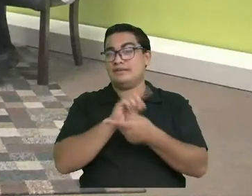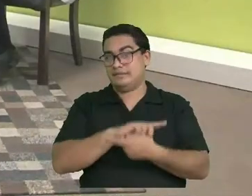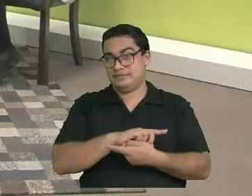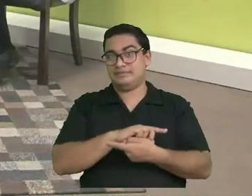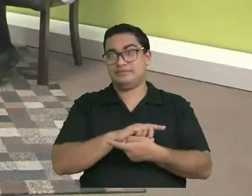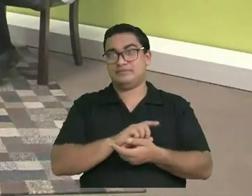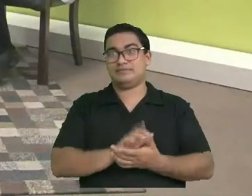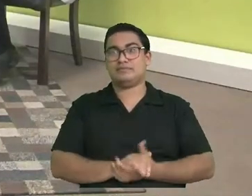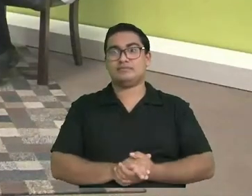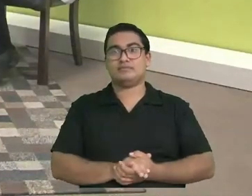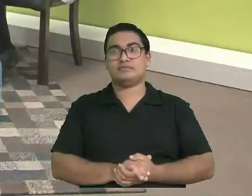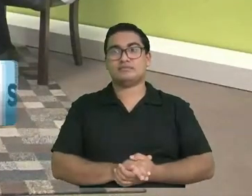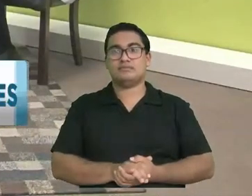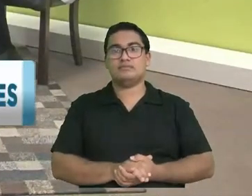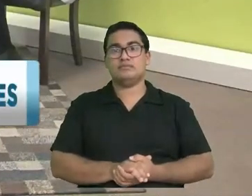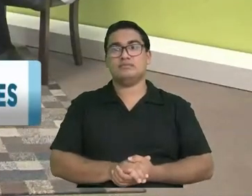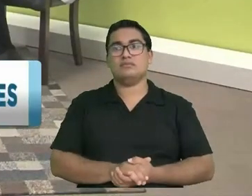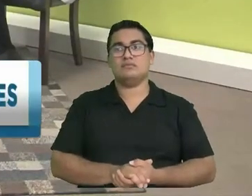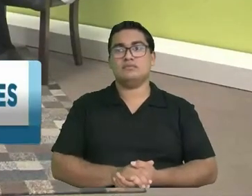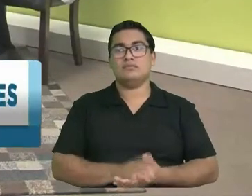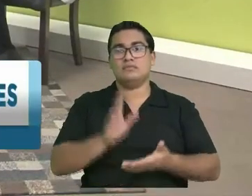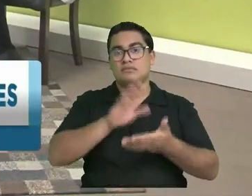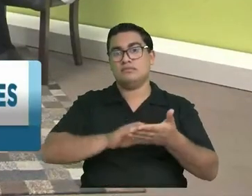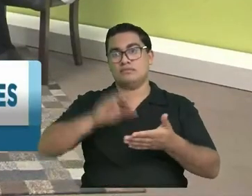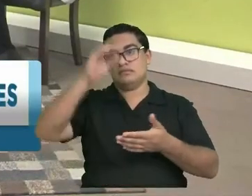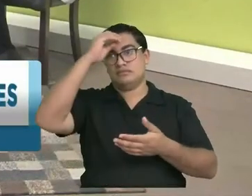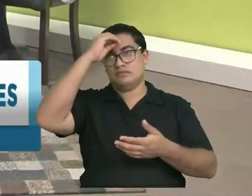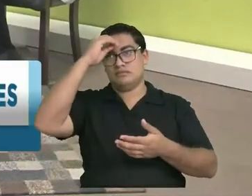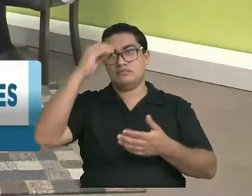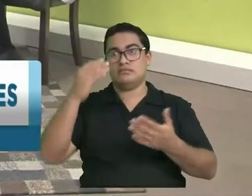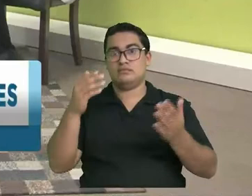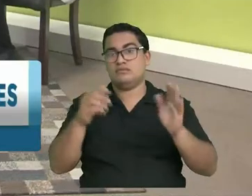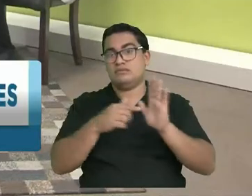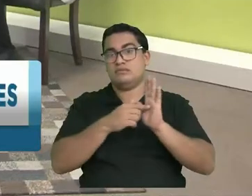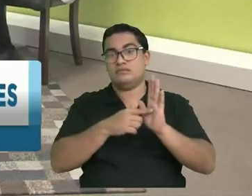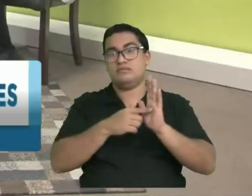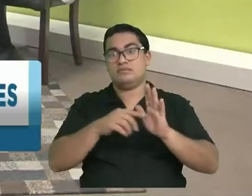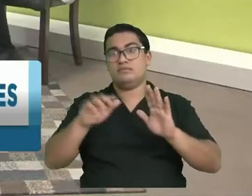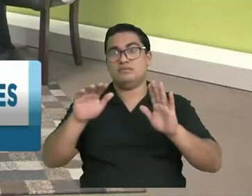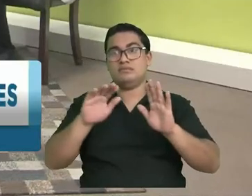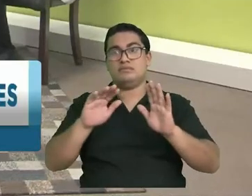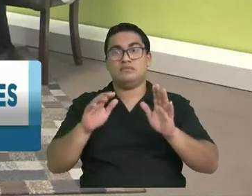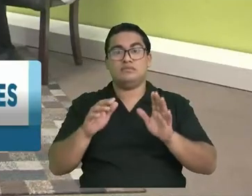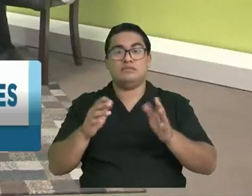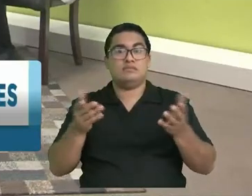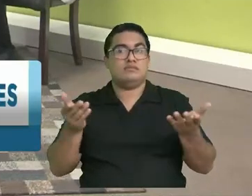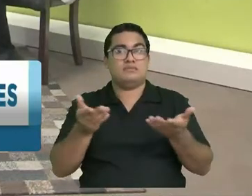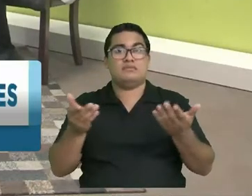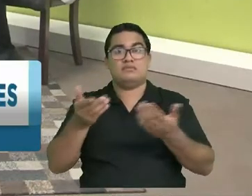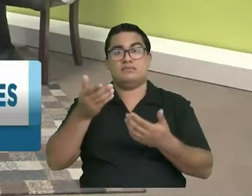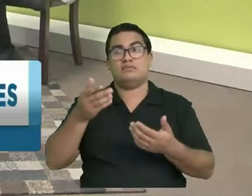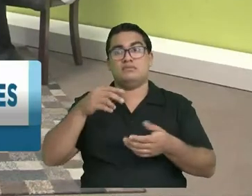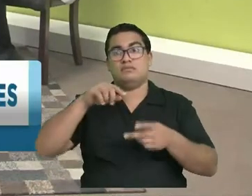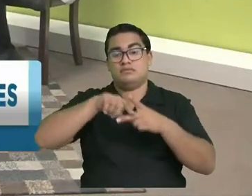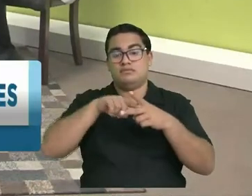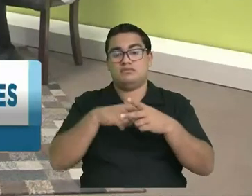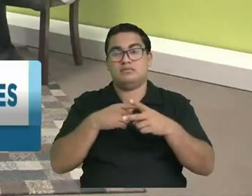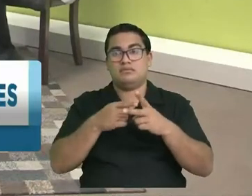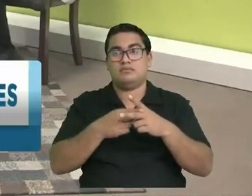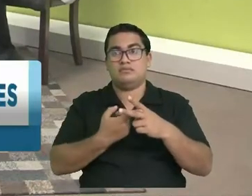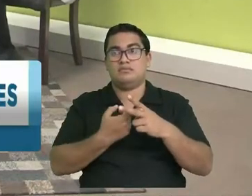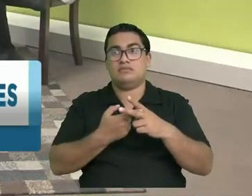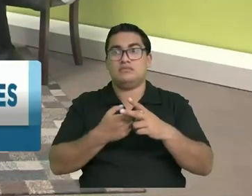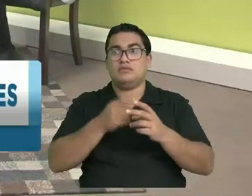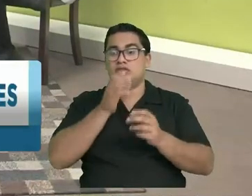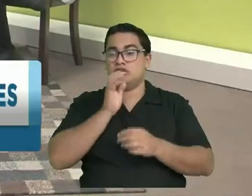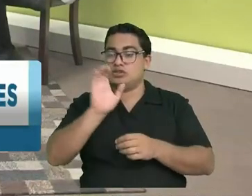percibís. Por eso también el aprendizaje de la postura en las personas desde el momento de que empieza a caminar el niño debería ser parte